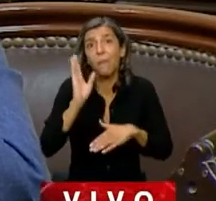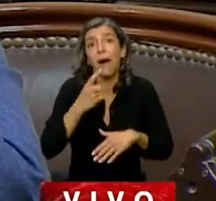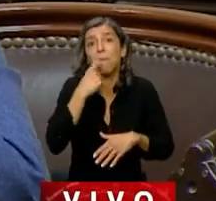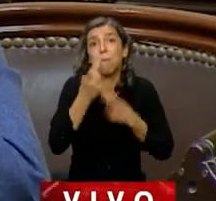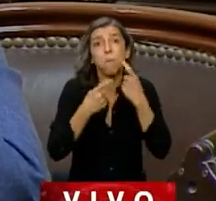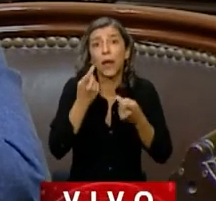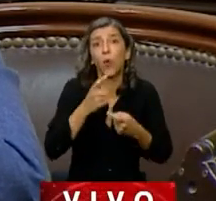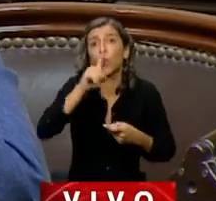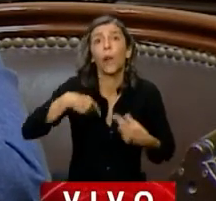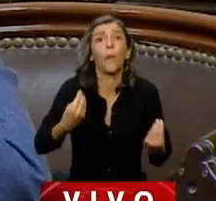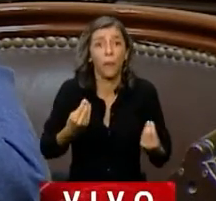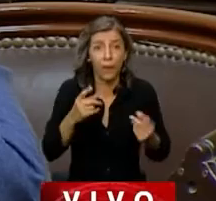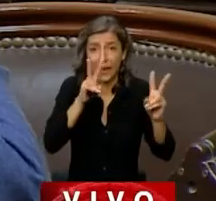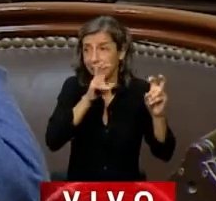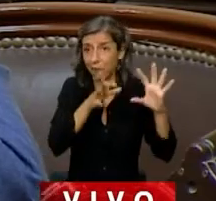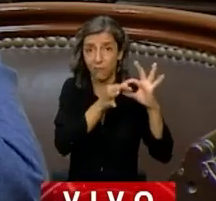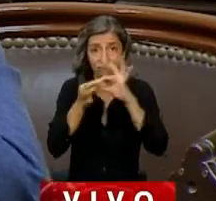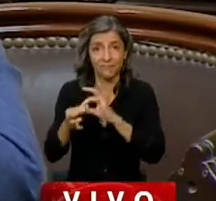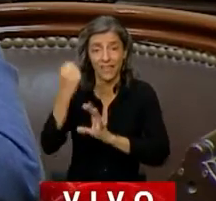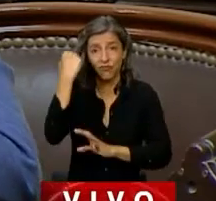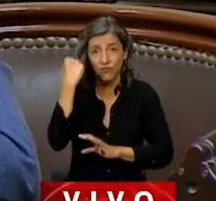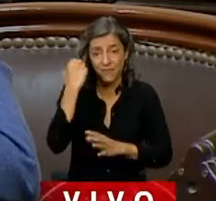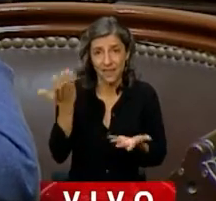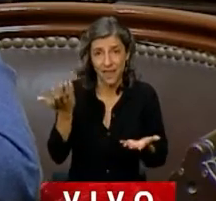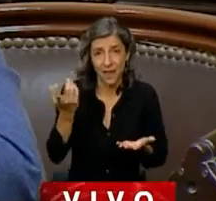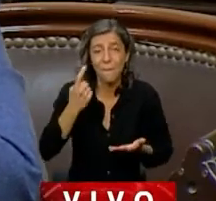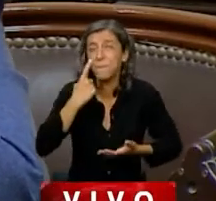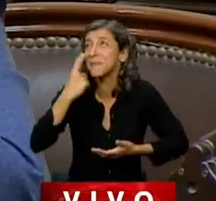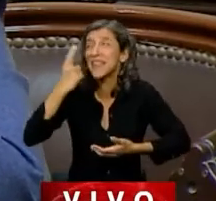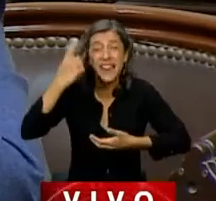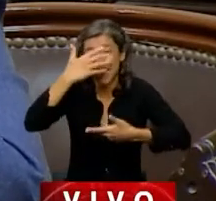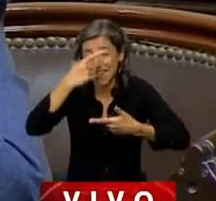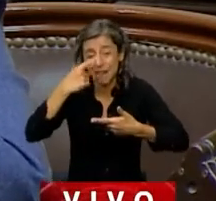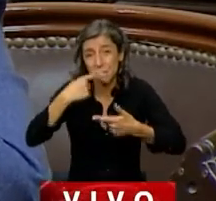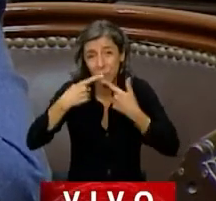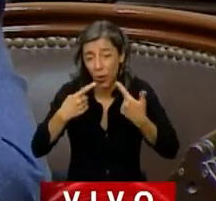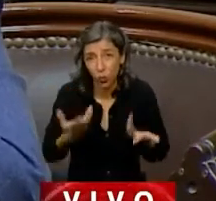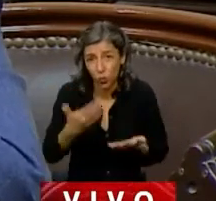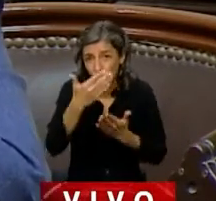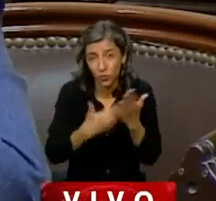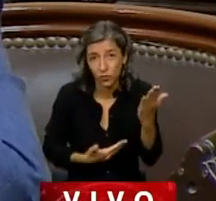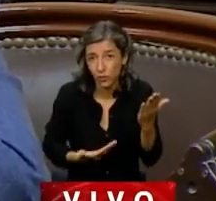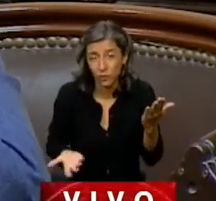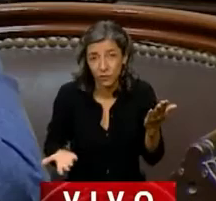Y efectivamente, miles de preguntas. Hace pocos días, cuando recibimos